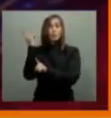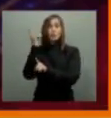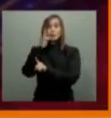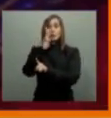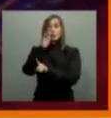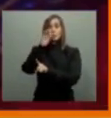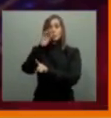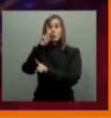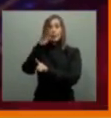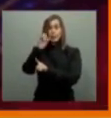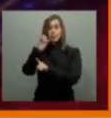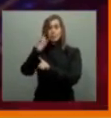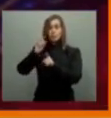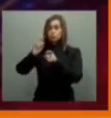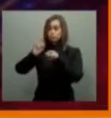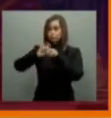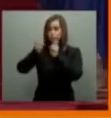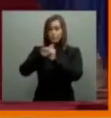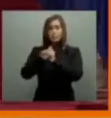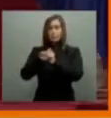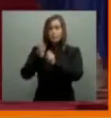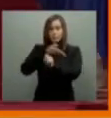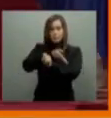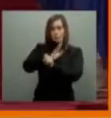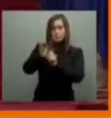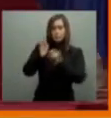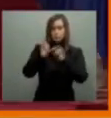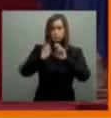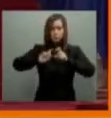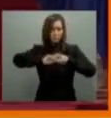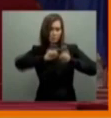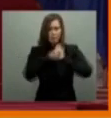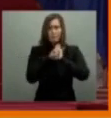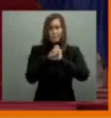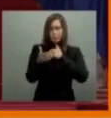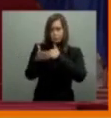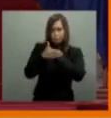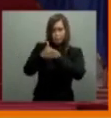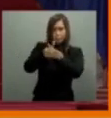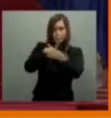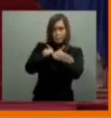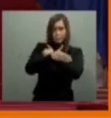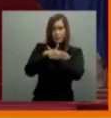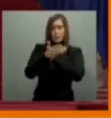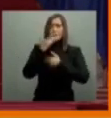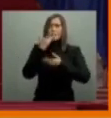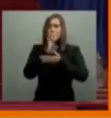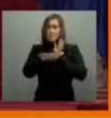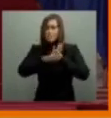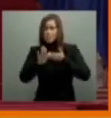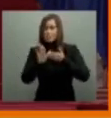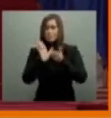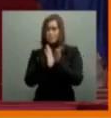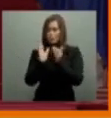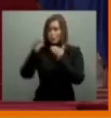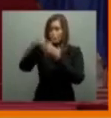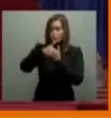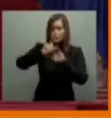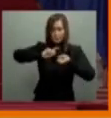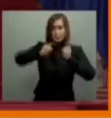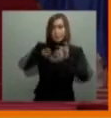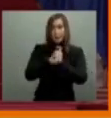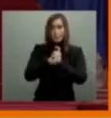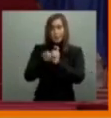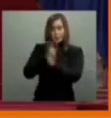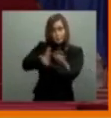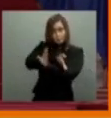una figura que le represente al momento de informar desde el estado